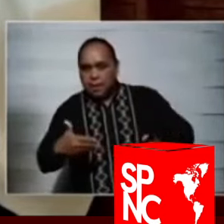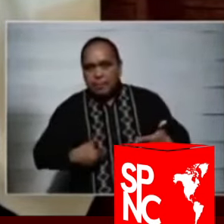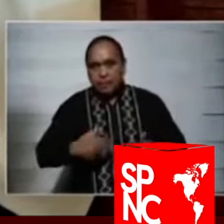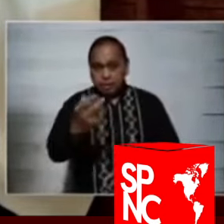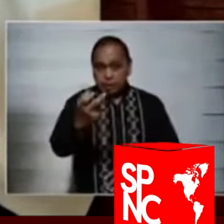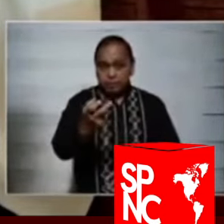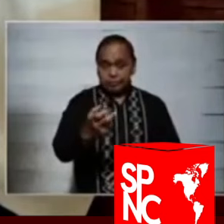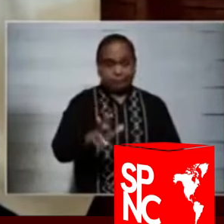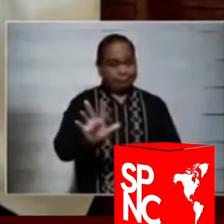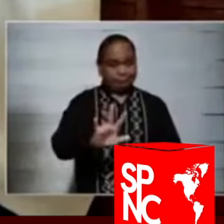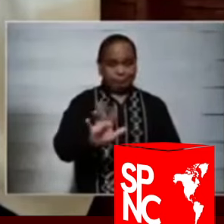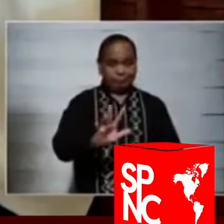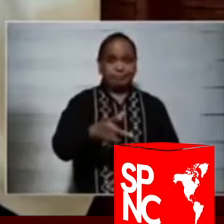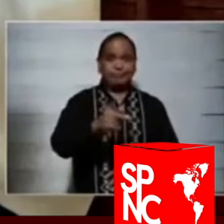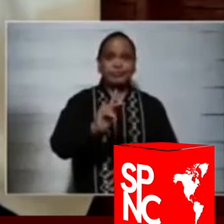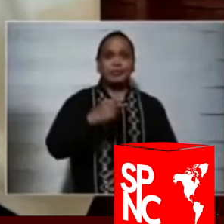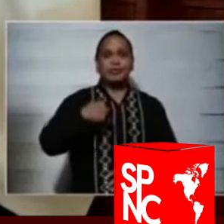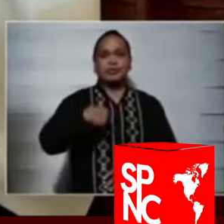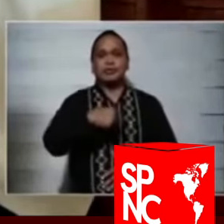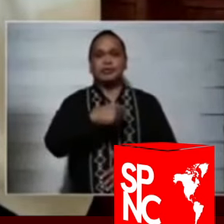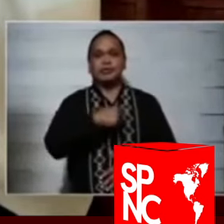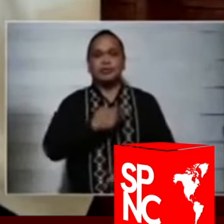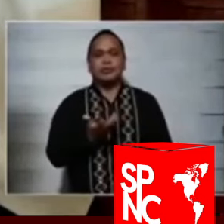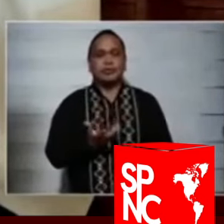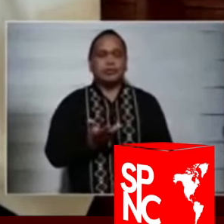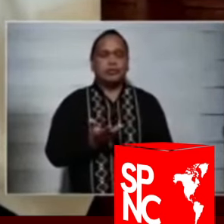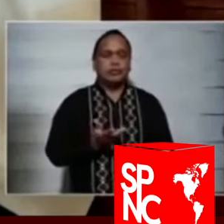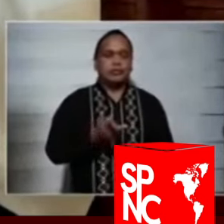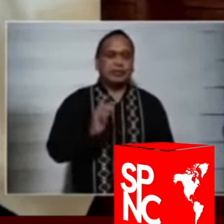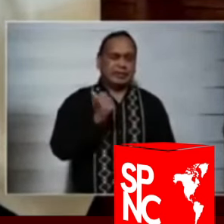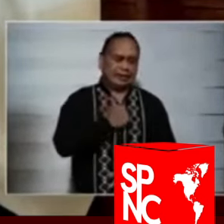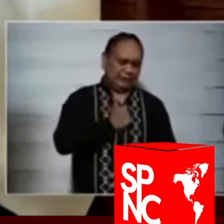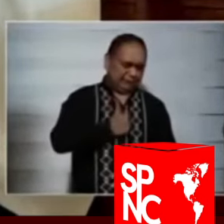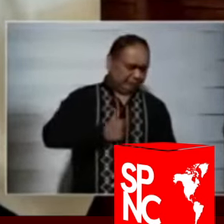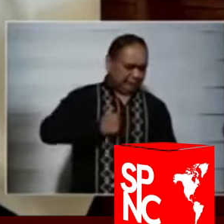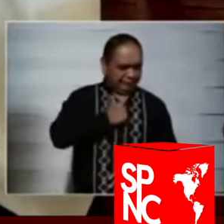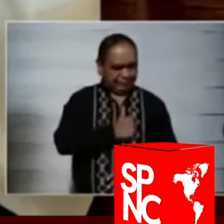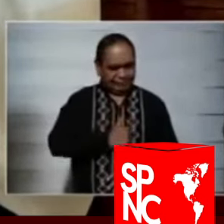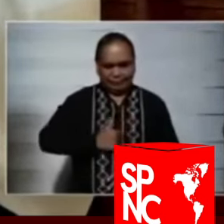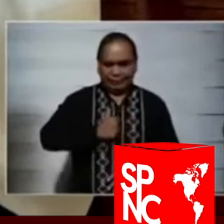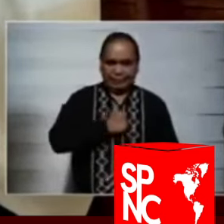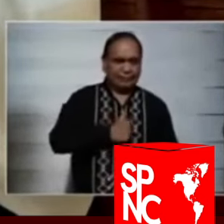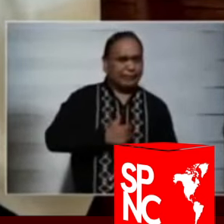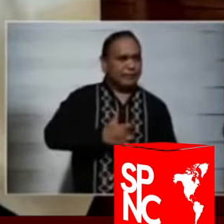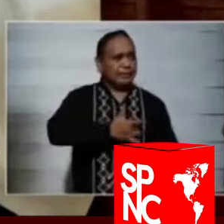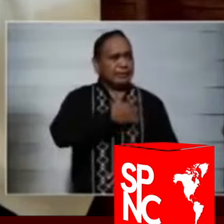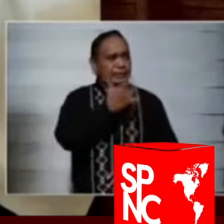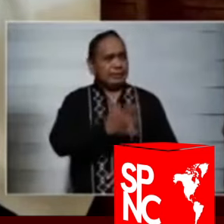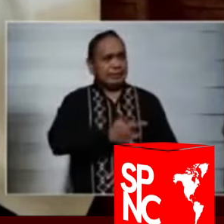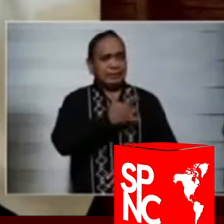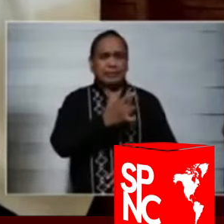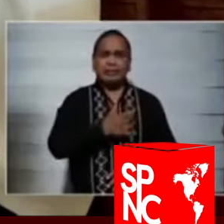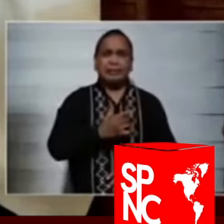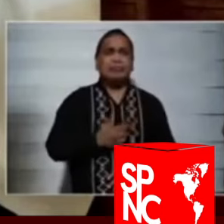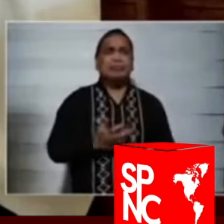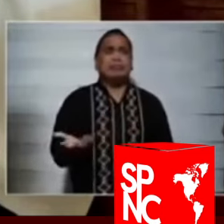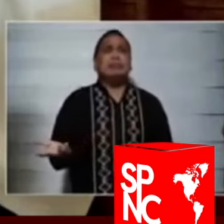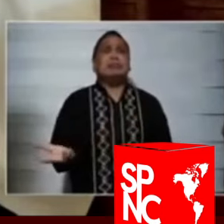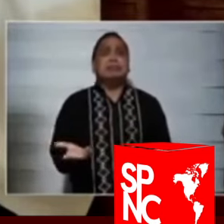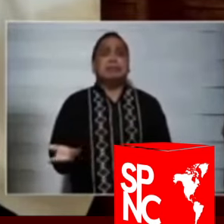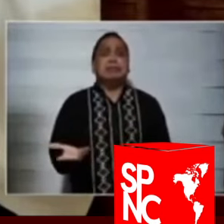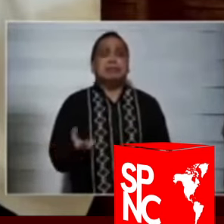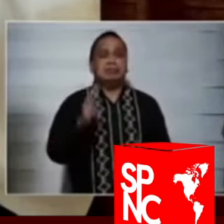a algunos de los empresarios más importantes de México, entre ellos el magnate Carlos